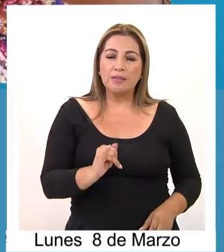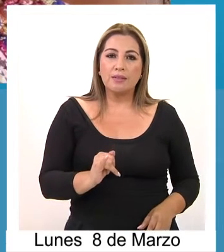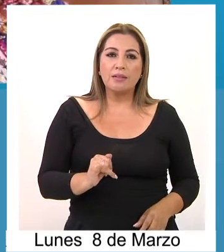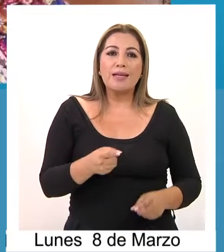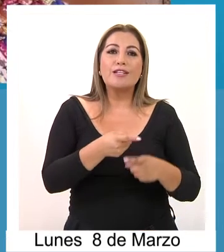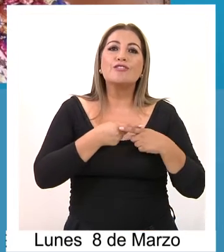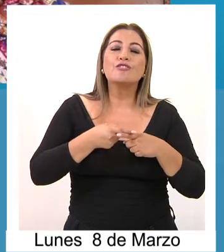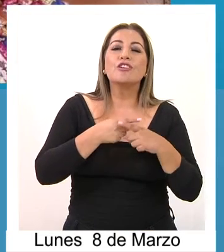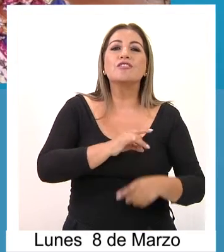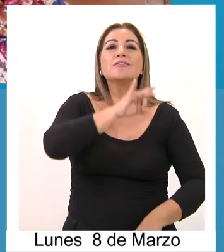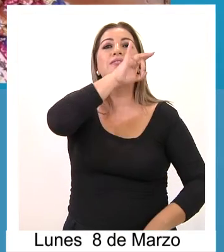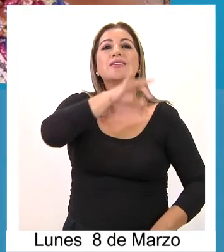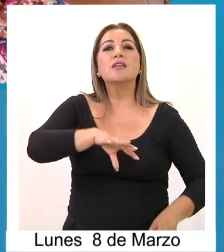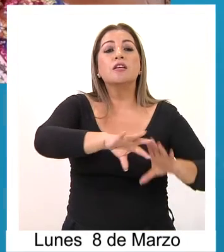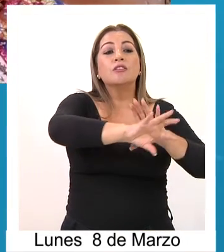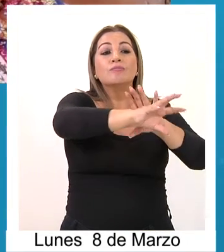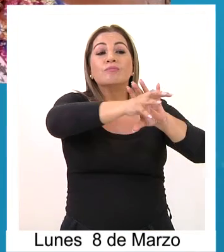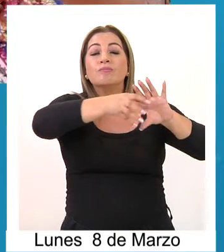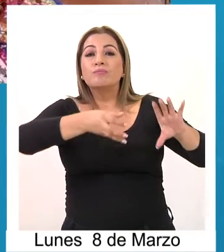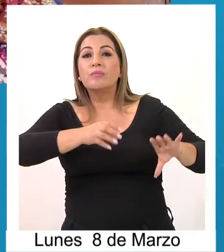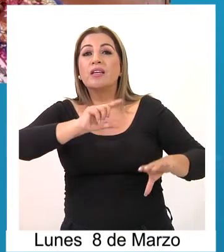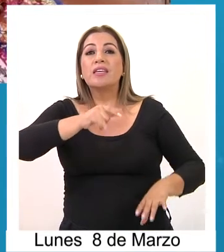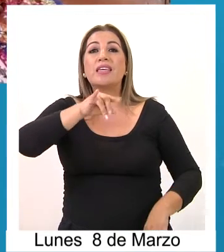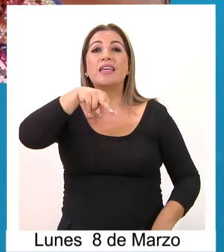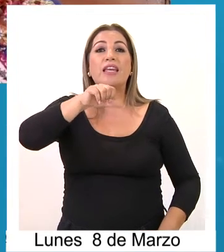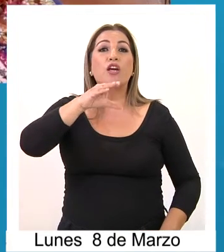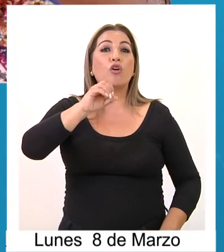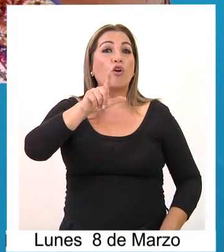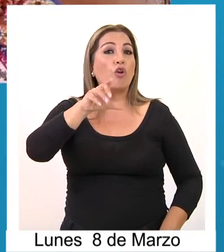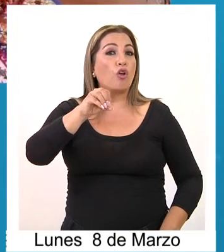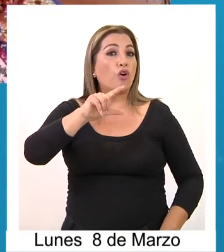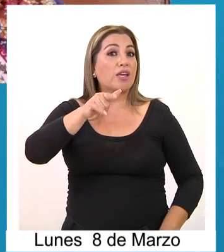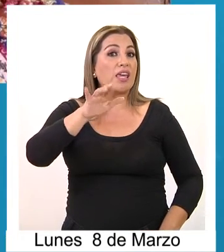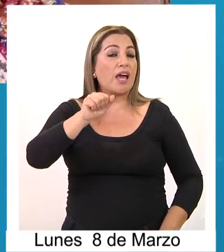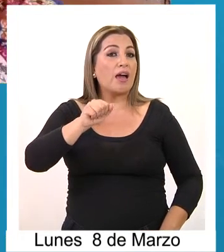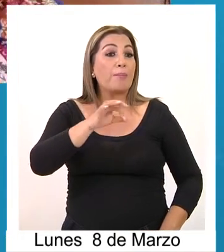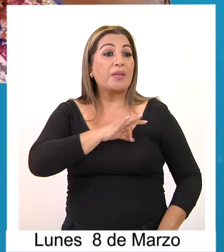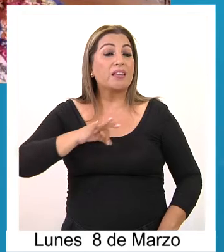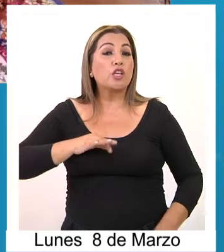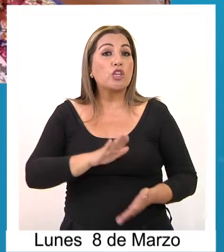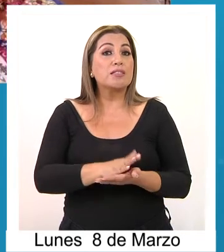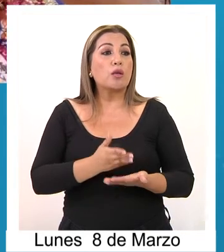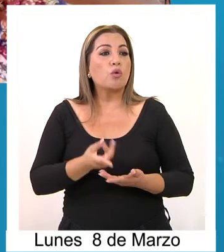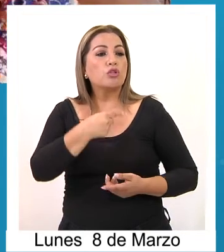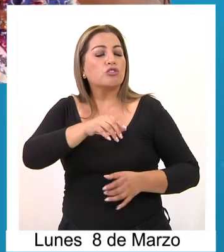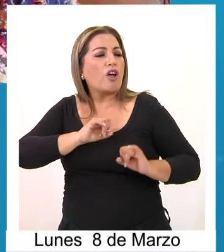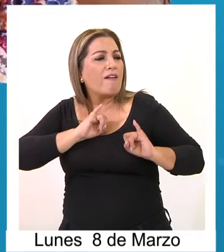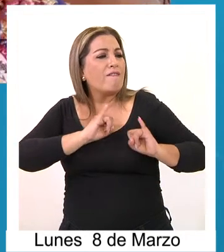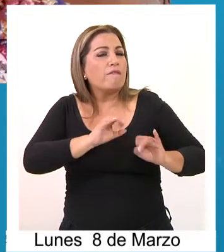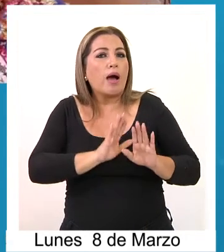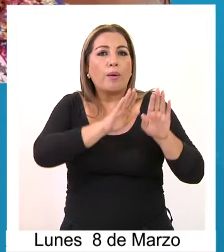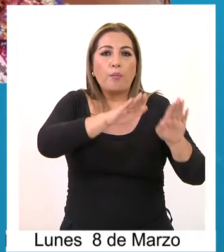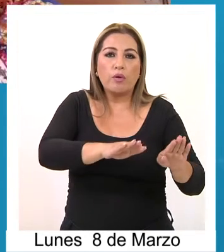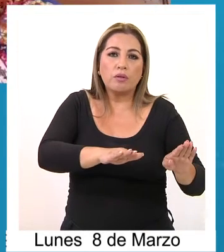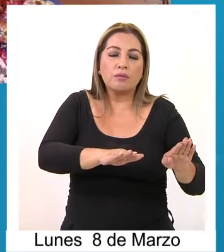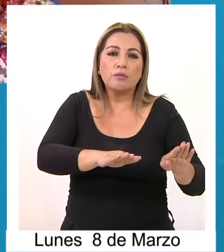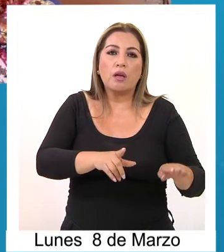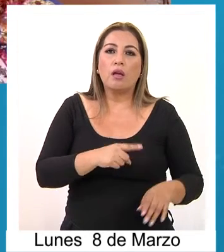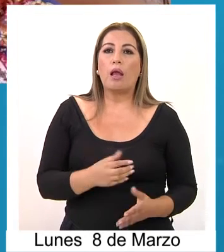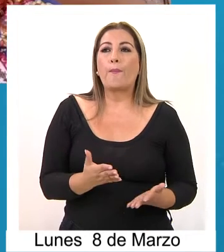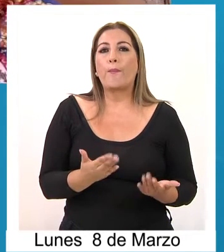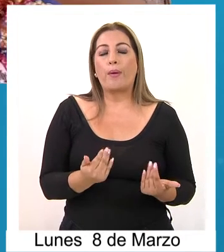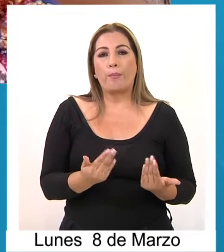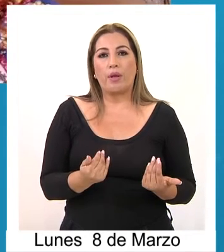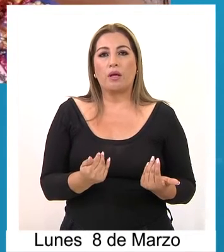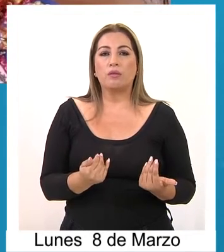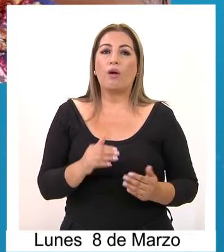sí es que la Sociedad Chilena de Obstetricia y Ginecología está asesorando al ministerio. Entonces estamos esperando, lamentablemente las cosas